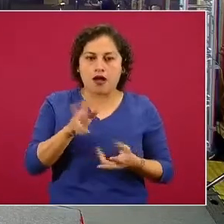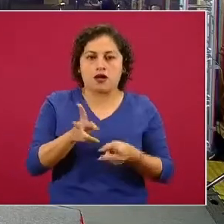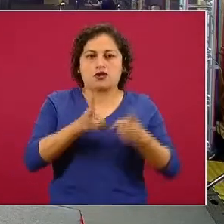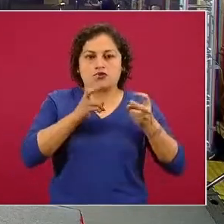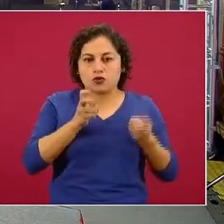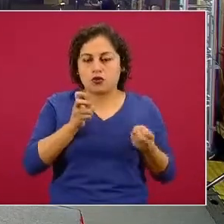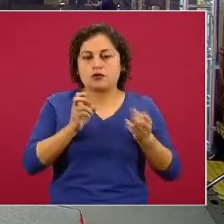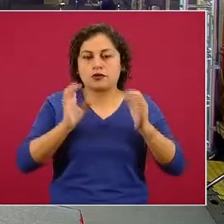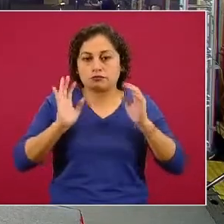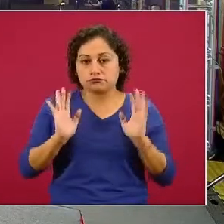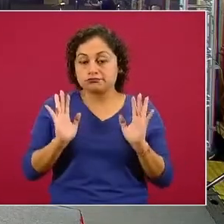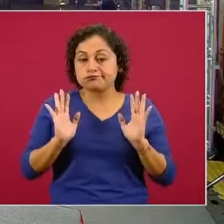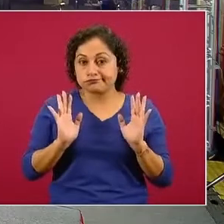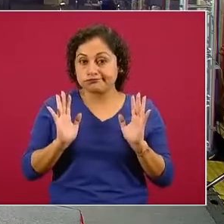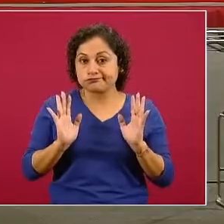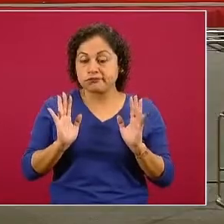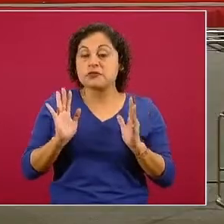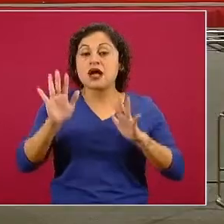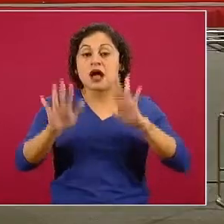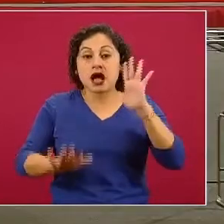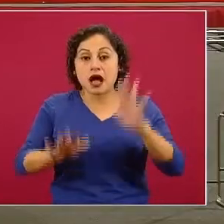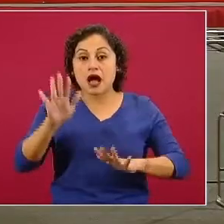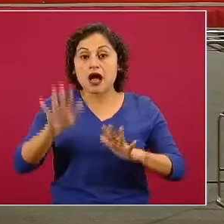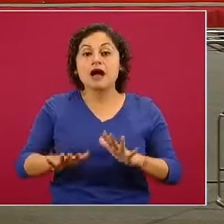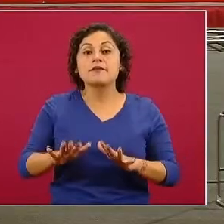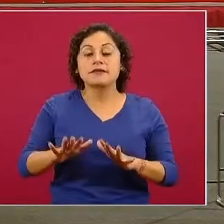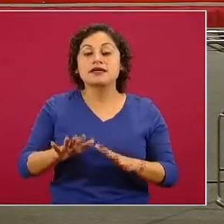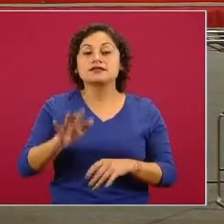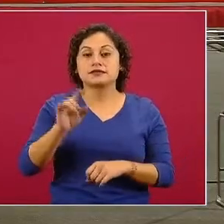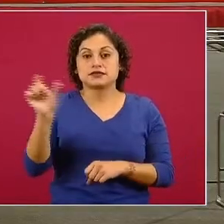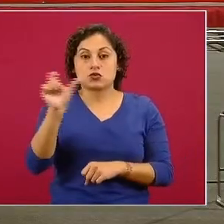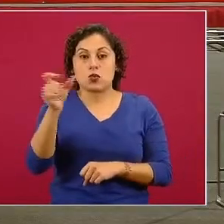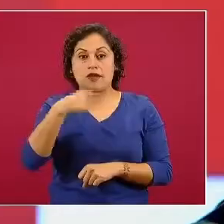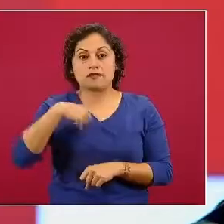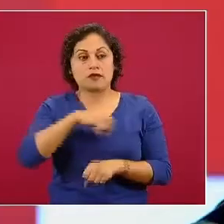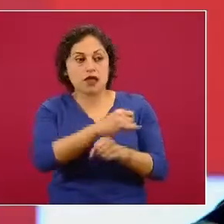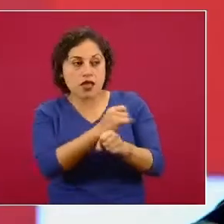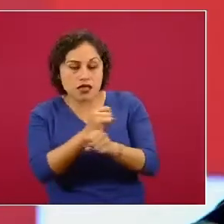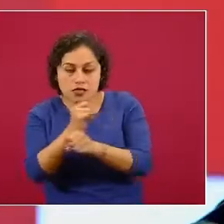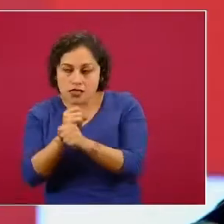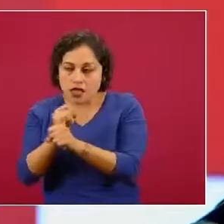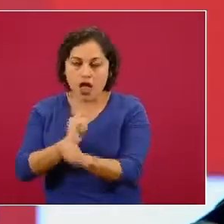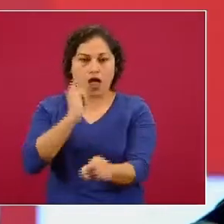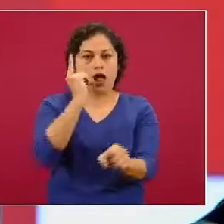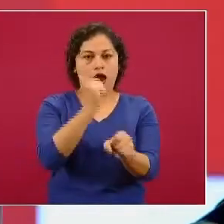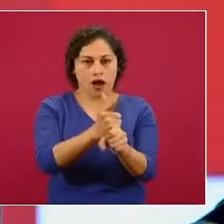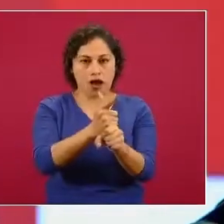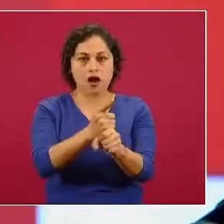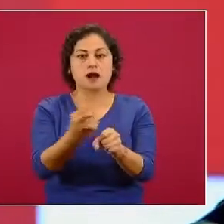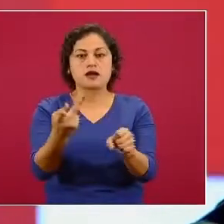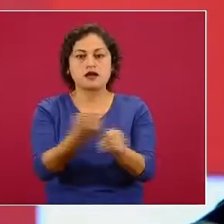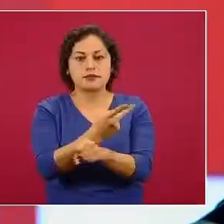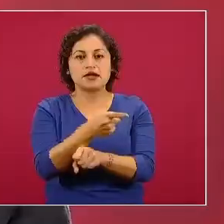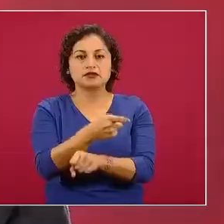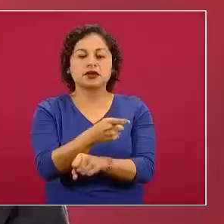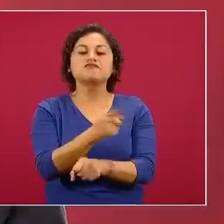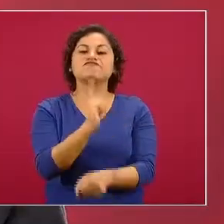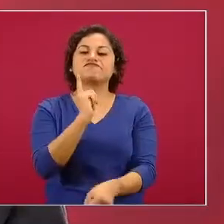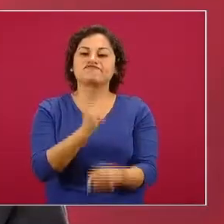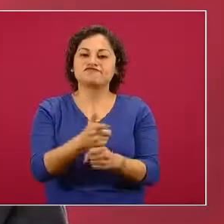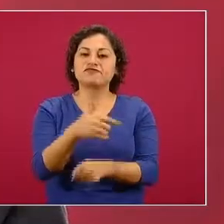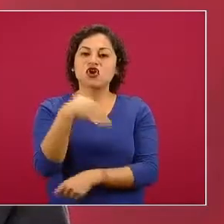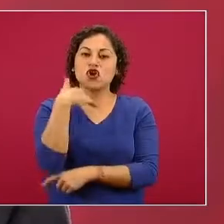centrales, y en general, cuando se ha logrado desmantelar estas redes de robo, se llega a un nodo de corrupción en donde